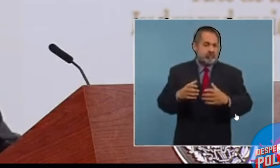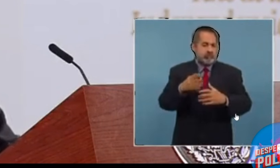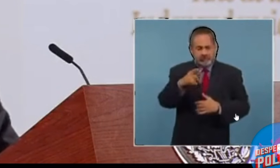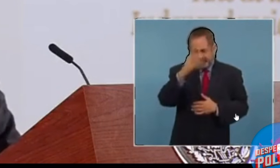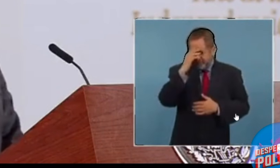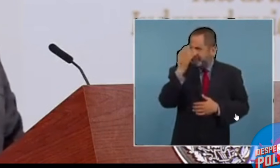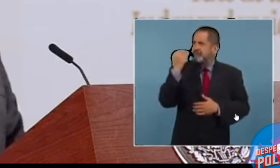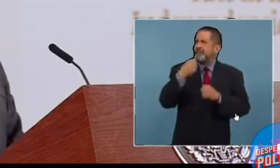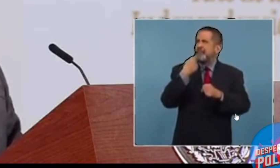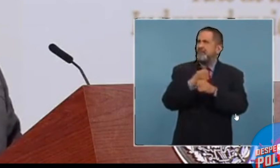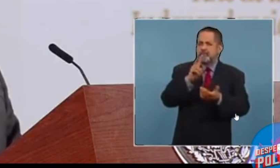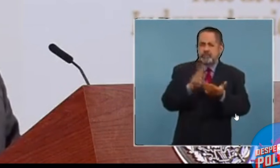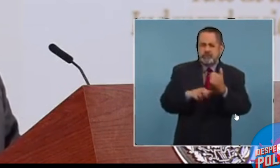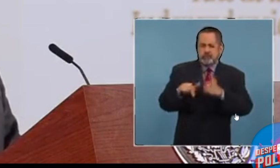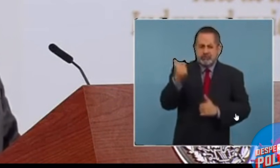del